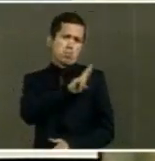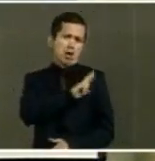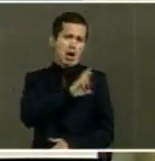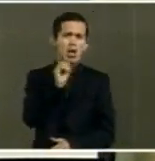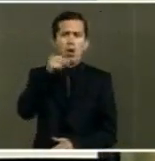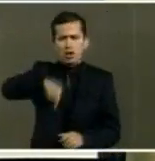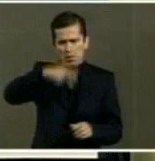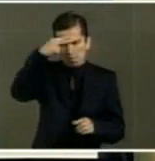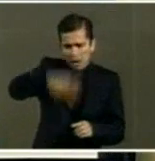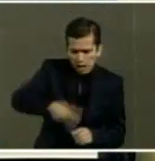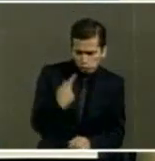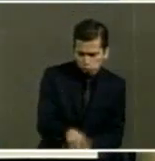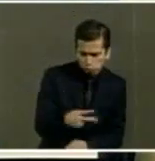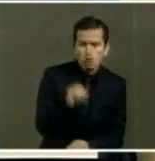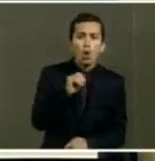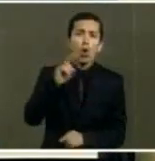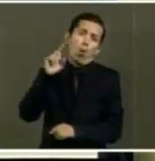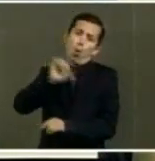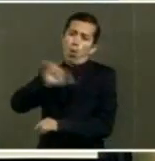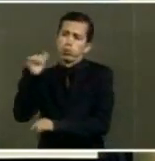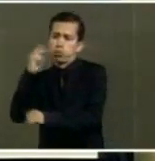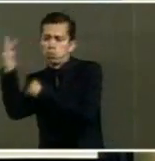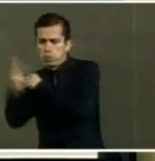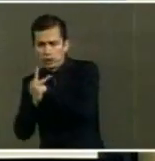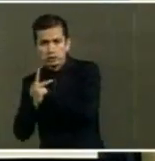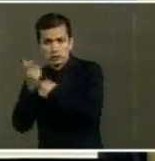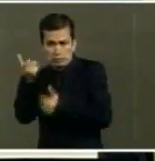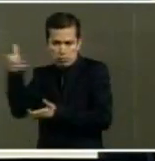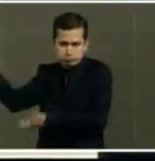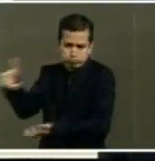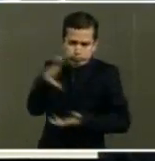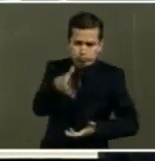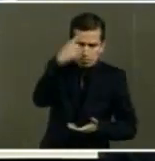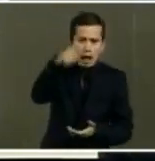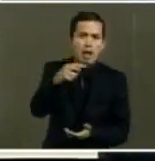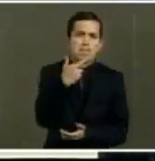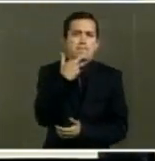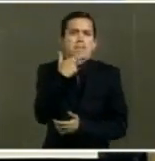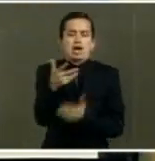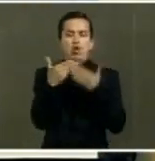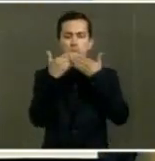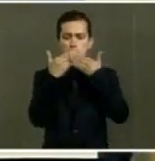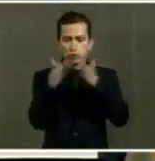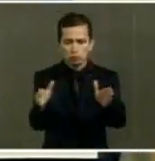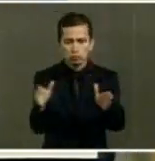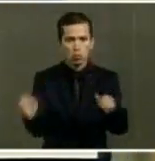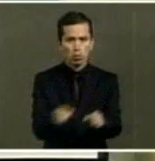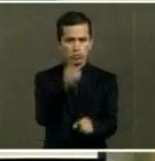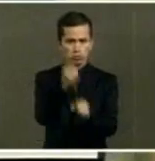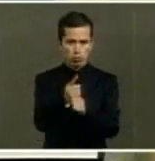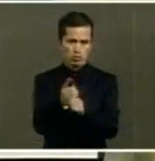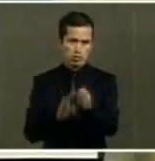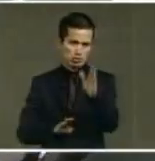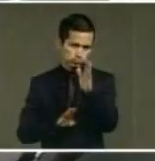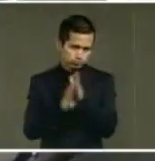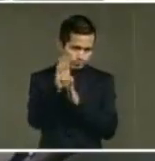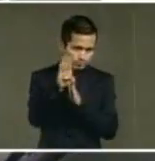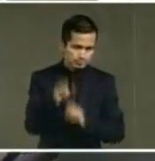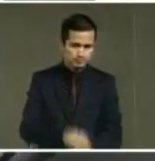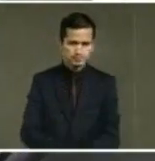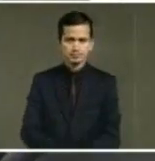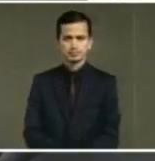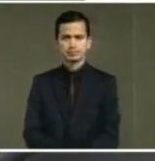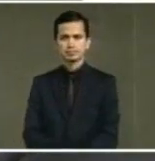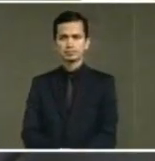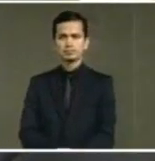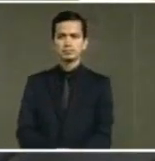extranjera, inversión que abra más y mejores oportunidades de progreso para los mexicanos. ¿Qué